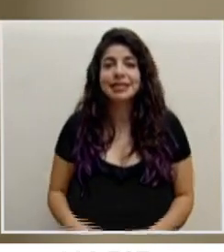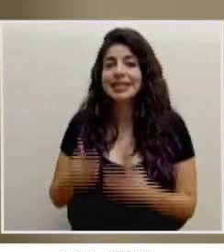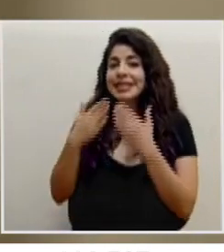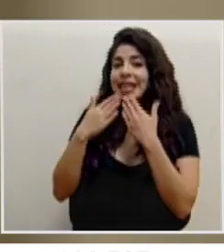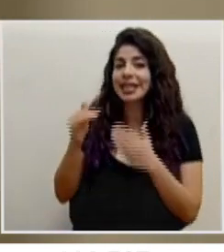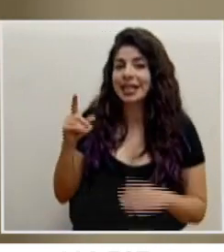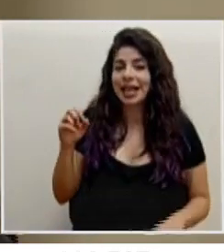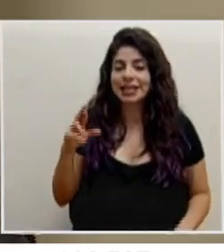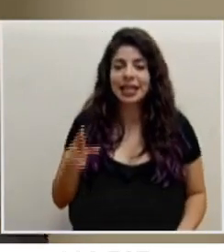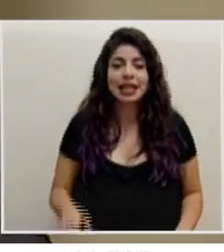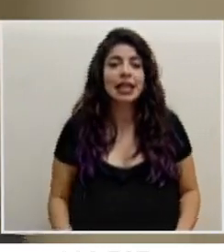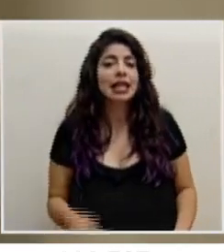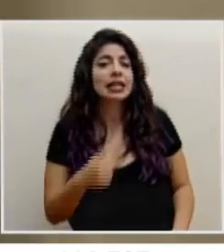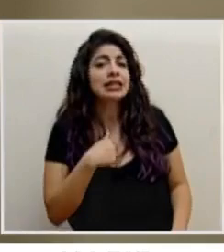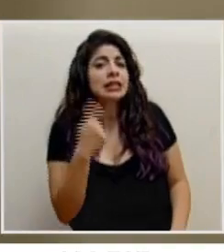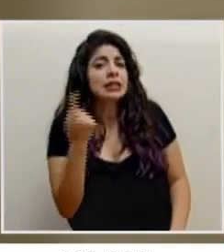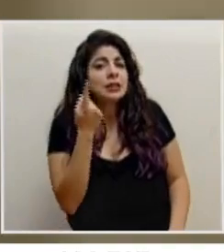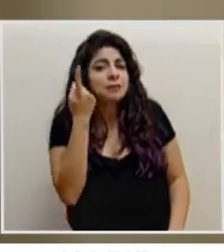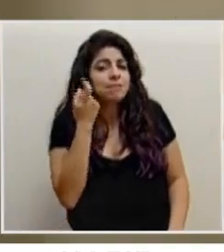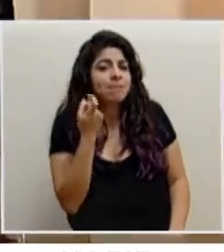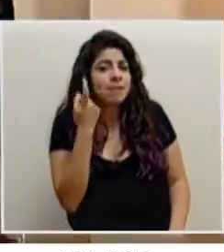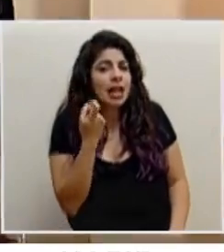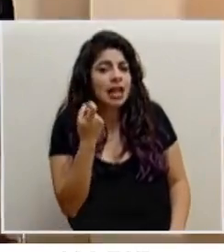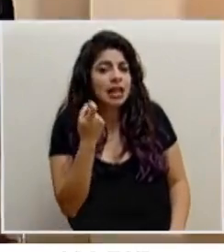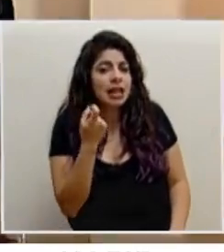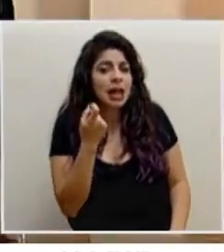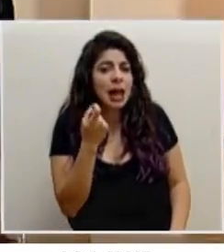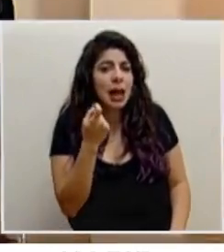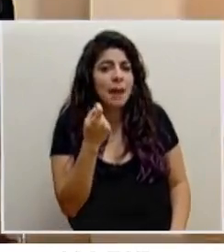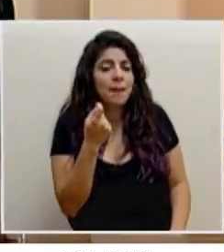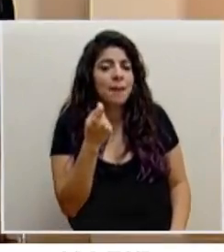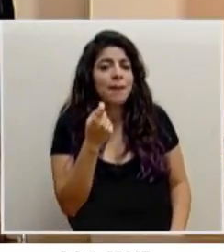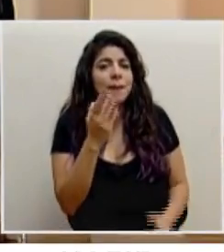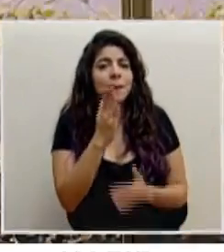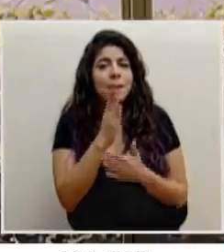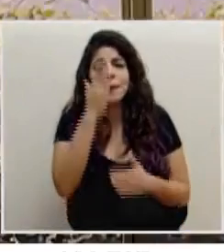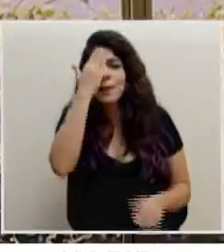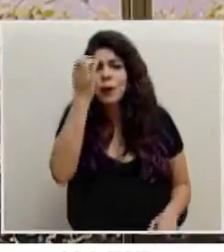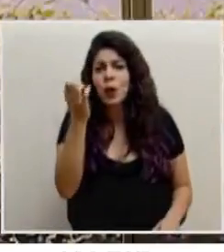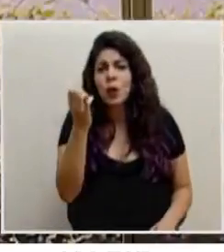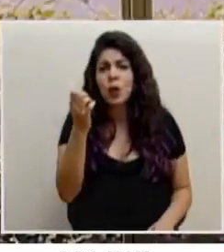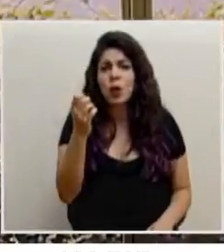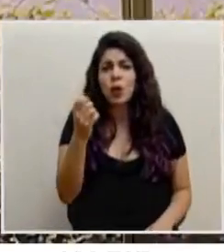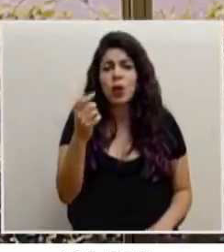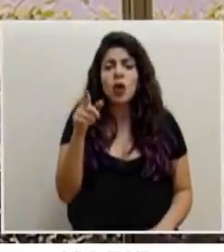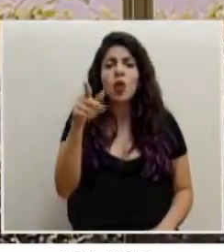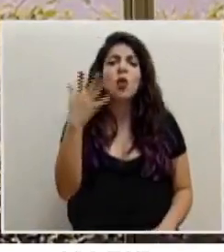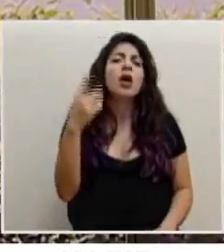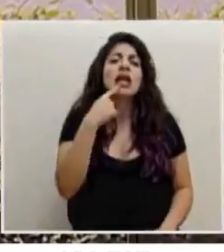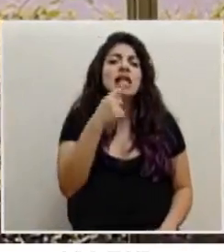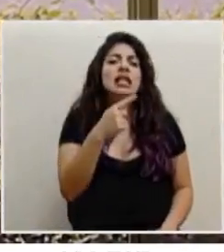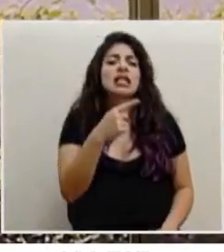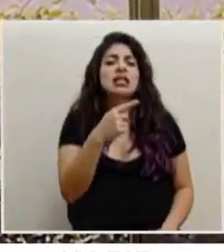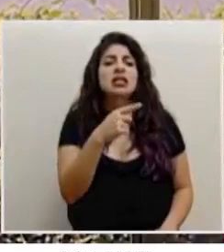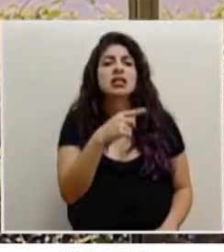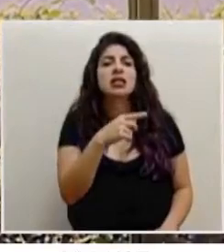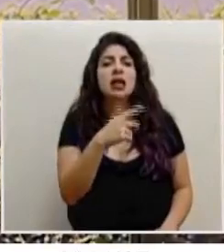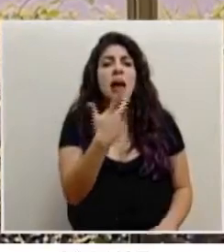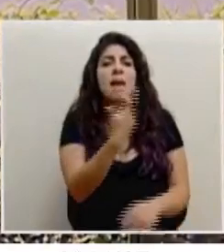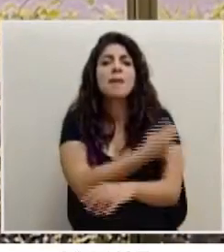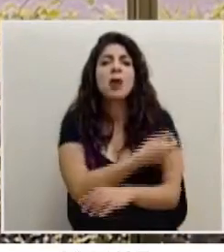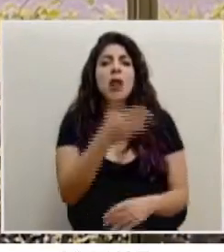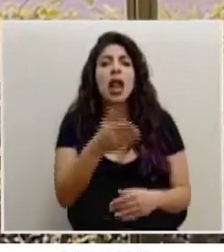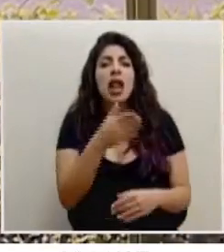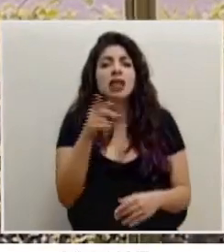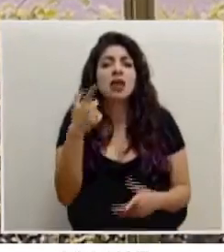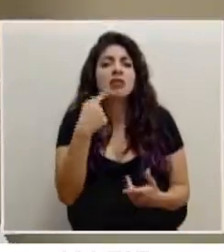don Alexander. Me quedaría el balance por parte de cómo reaccionan ante la calificación de que la vacunación ha sido